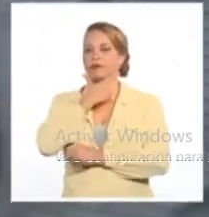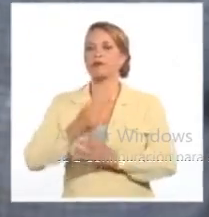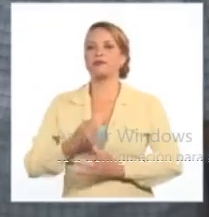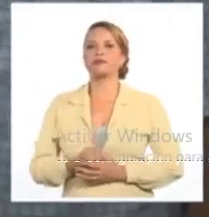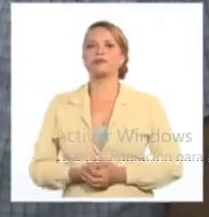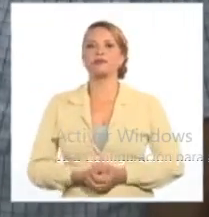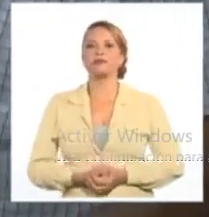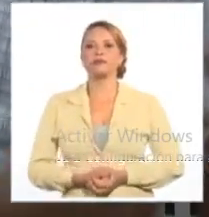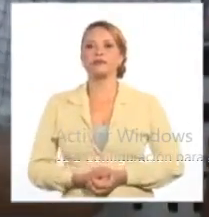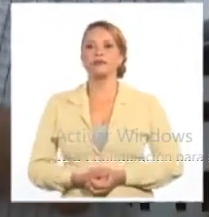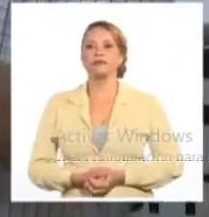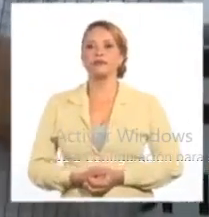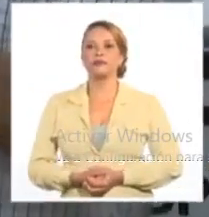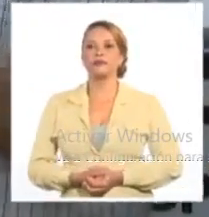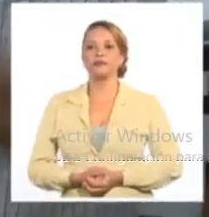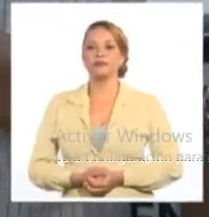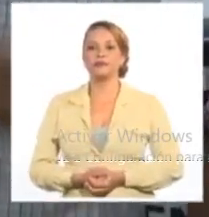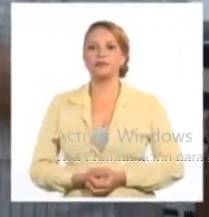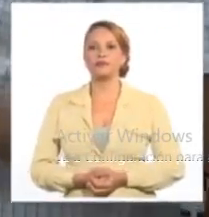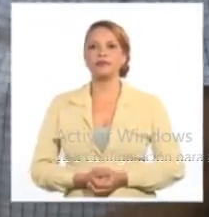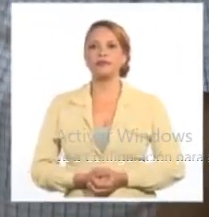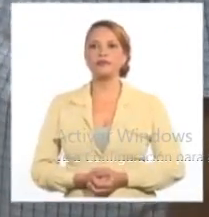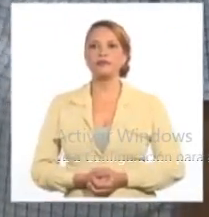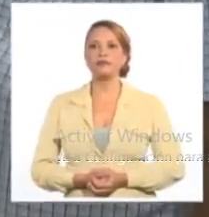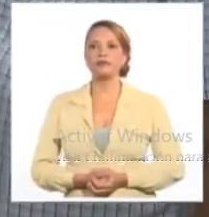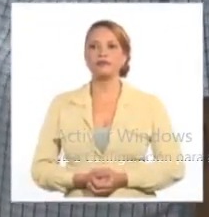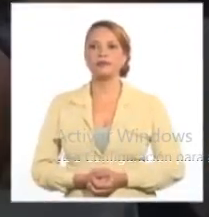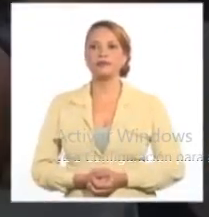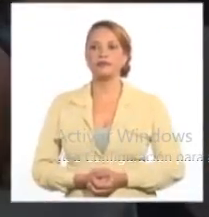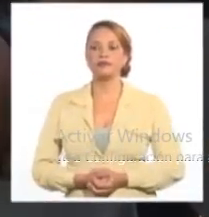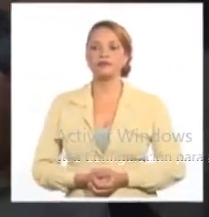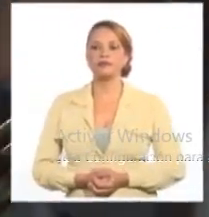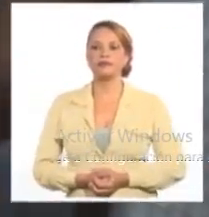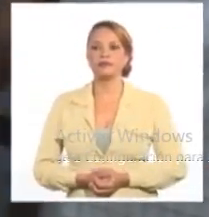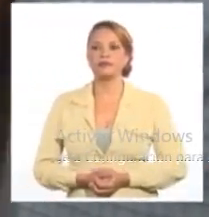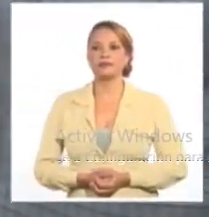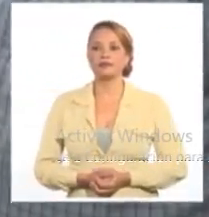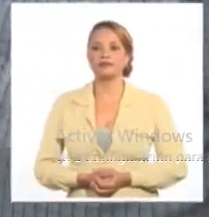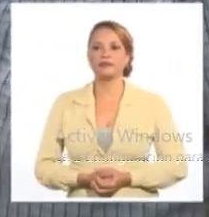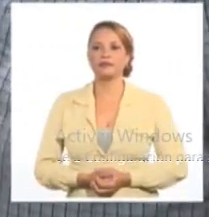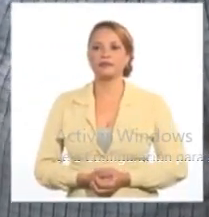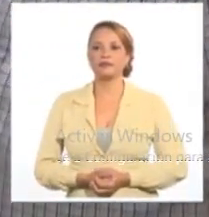Desde Ciego de Ávila, María Sliguón Morales, Sistema Informativo de la Televisión Cubana.